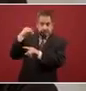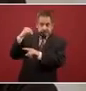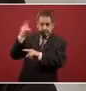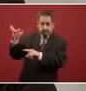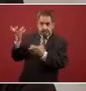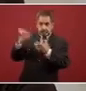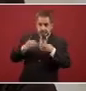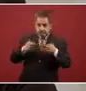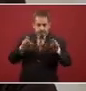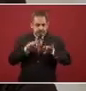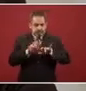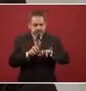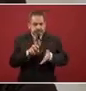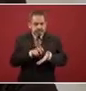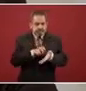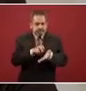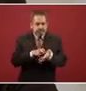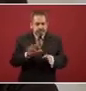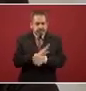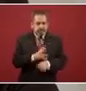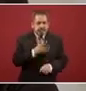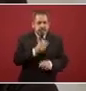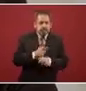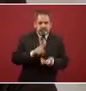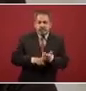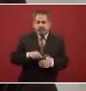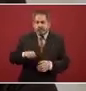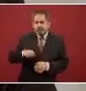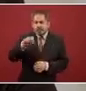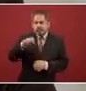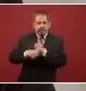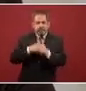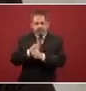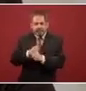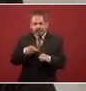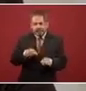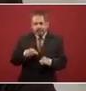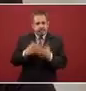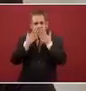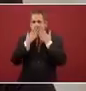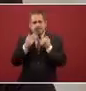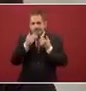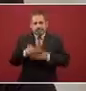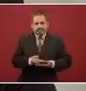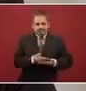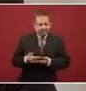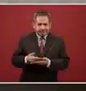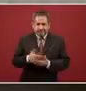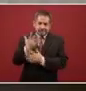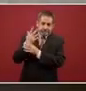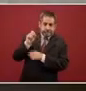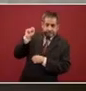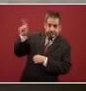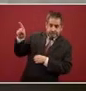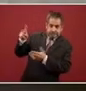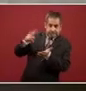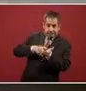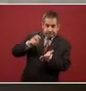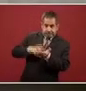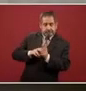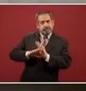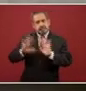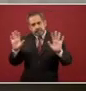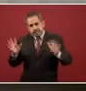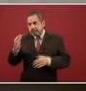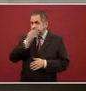ingresa y corrige la edad. Por lo tanto, ya no tenemos ese menor por corrección directa del Estado. Cuando nosotros hacemos